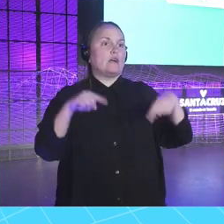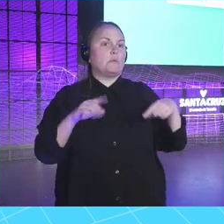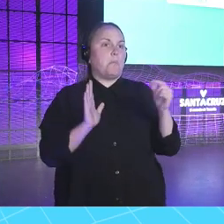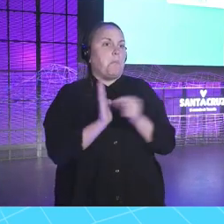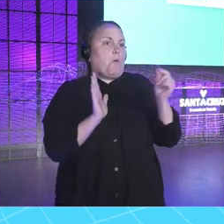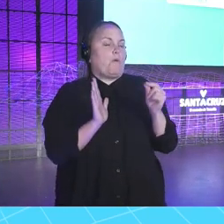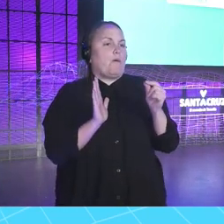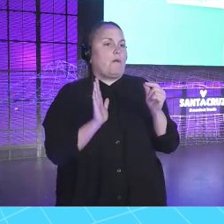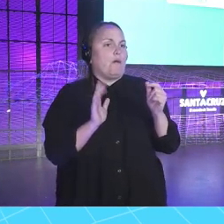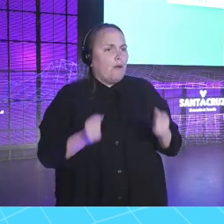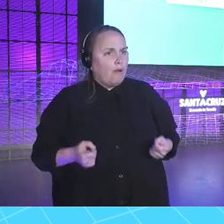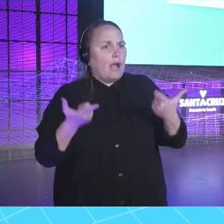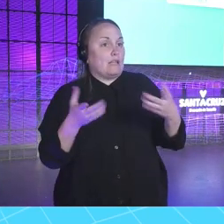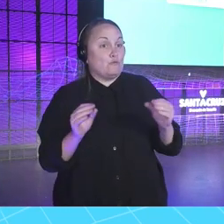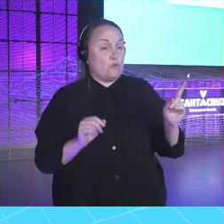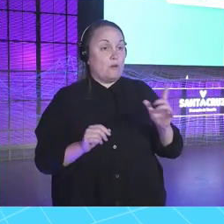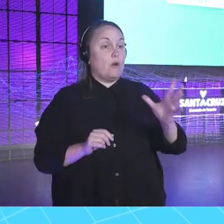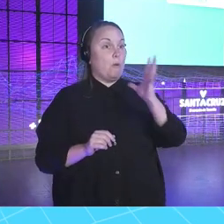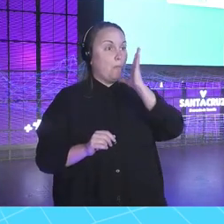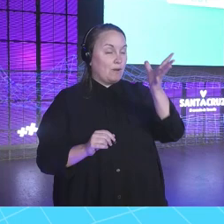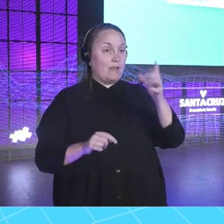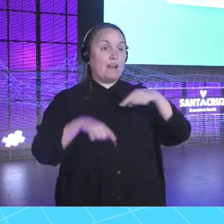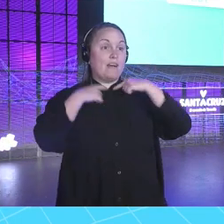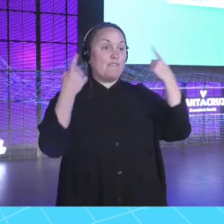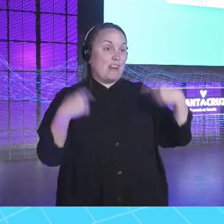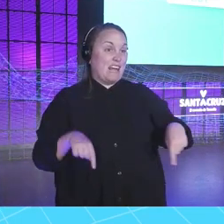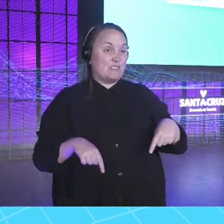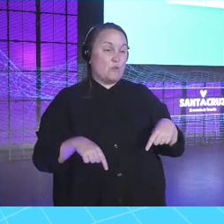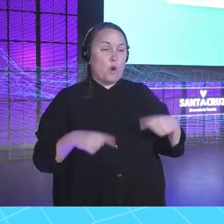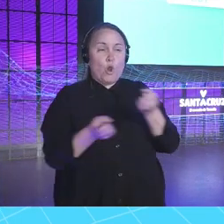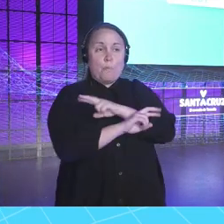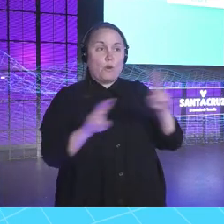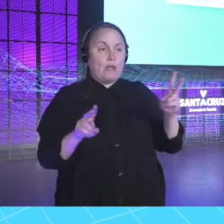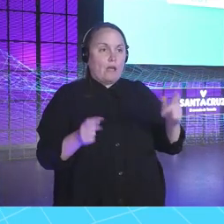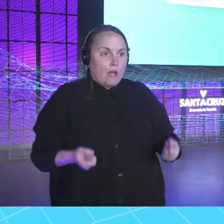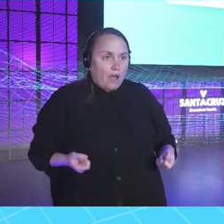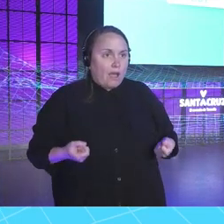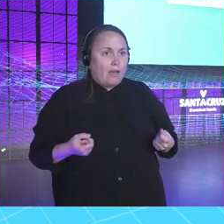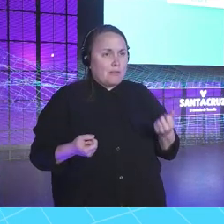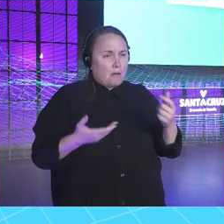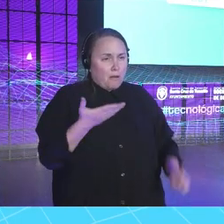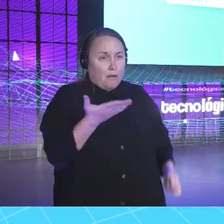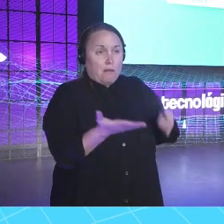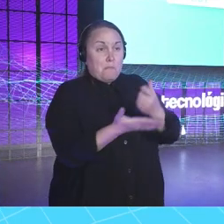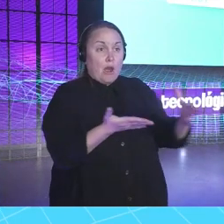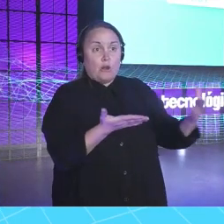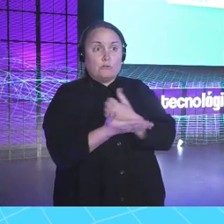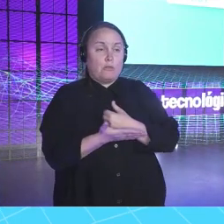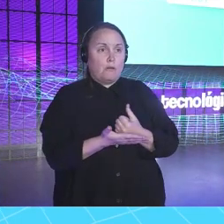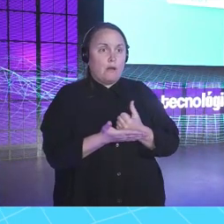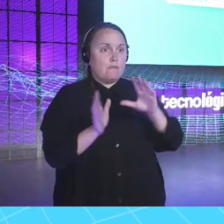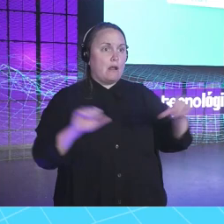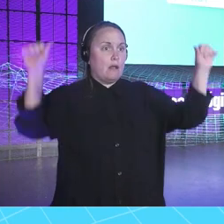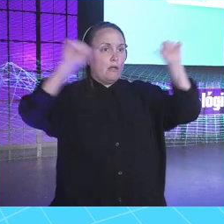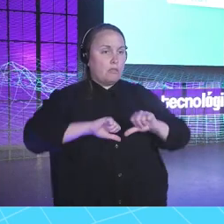del fracaso es que nos quedemos pelados o sea ni un euro que lo hayamos nolin no haya salido bien y que hayamos tardado mucho